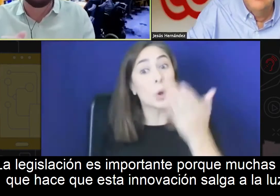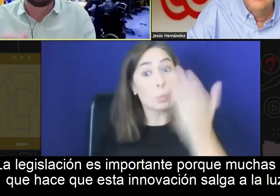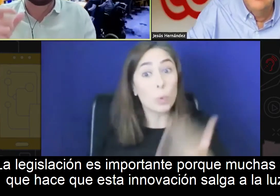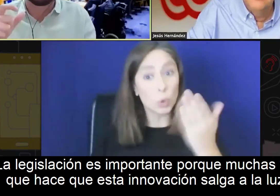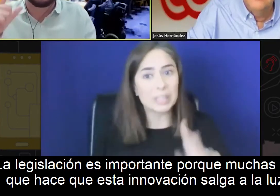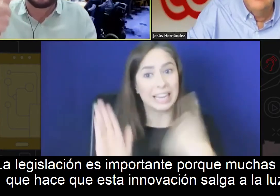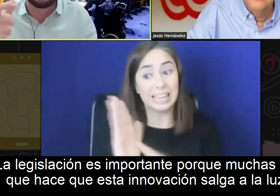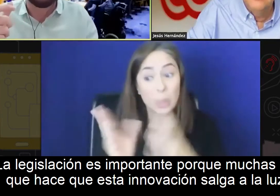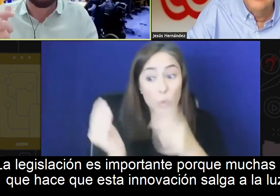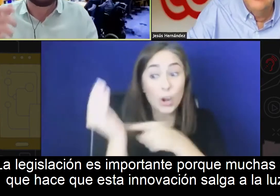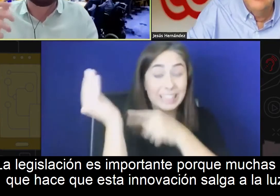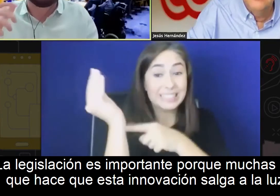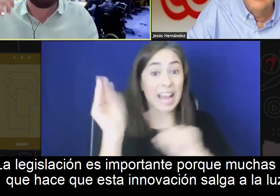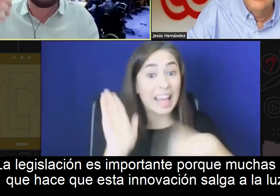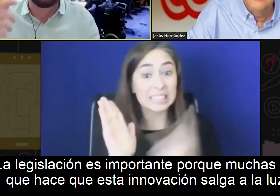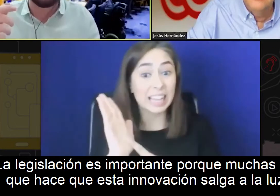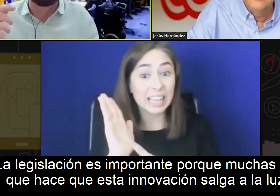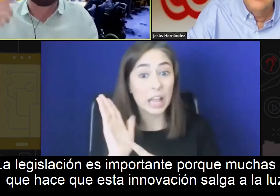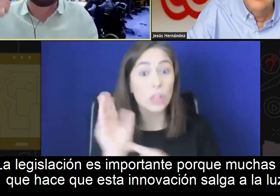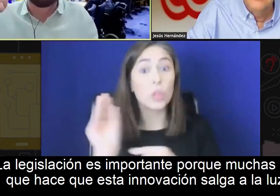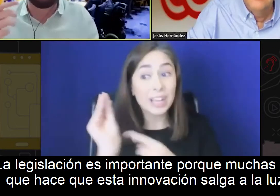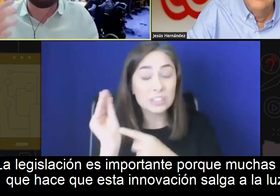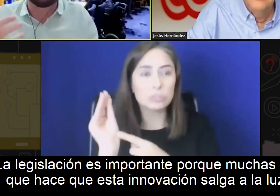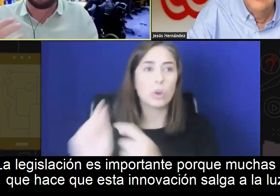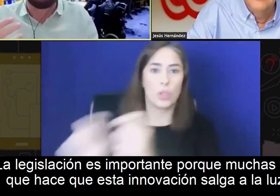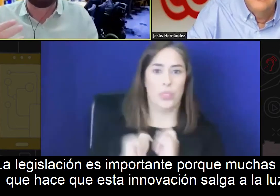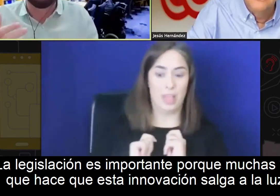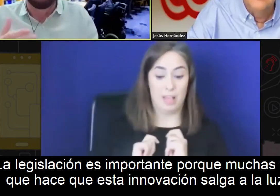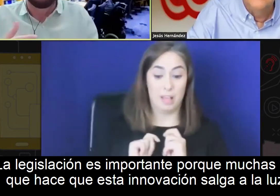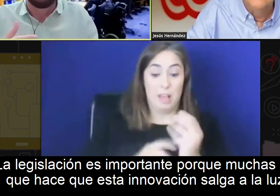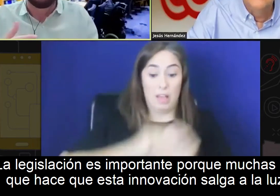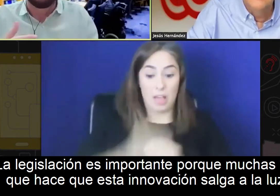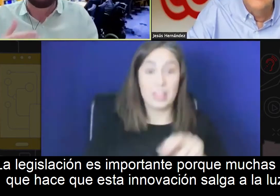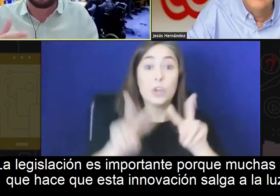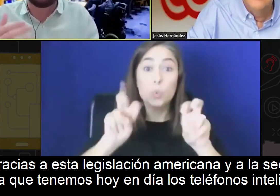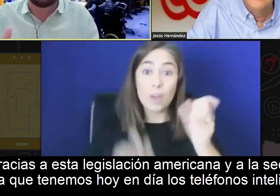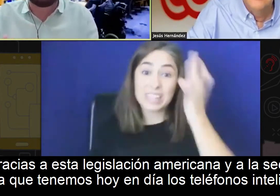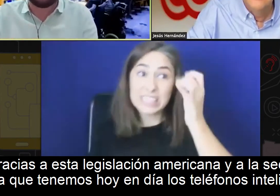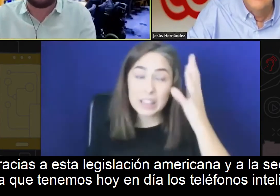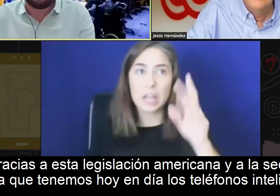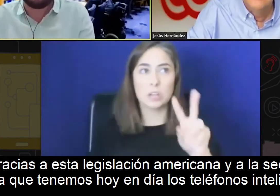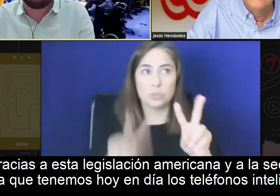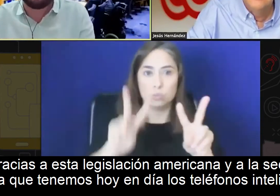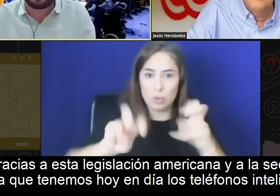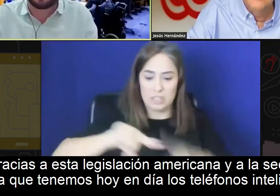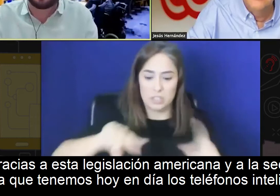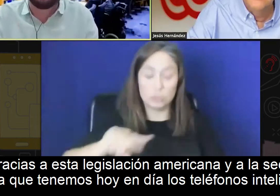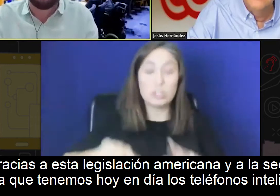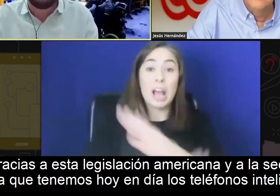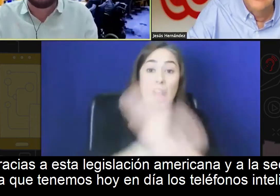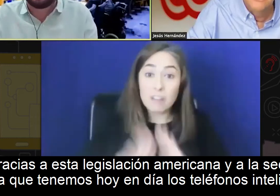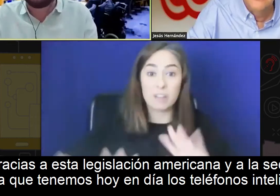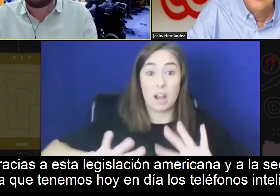veces es la que hace que estas nuevas ideas, esta innovación salga a la luz. Y fue gracias a esta legislación